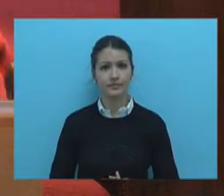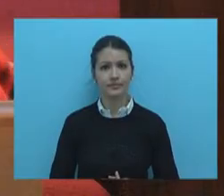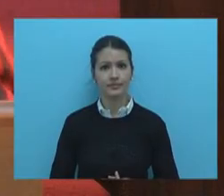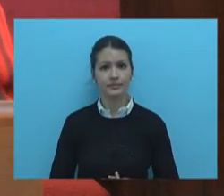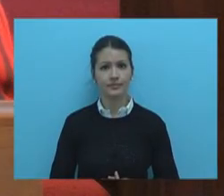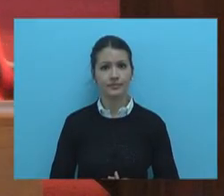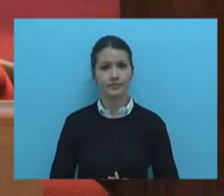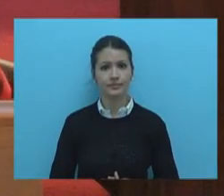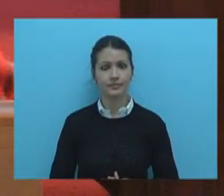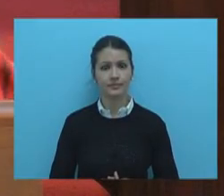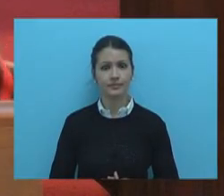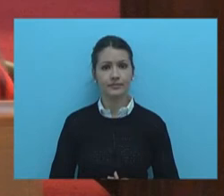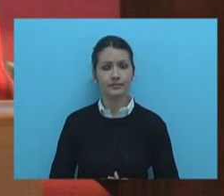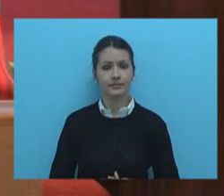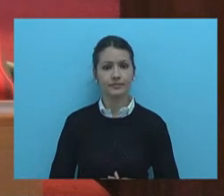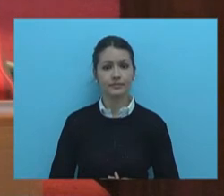Bueno,